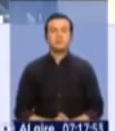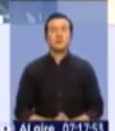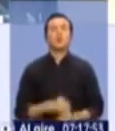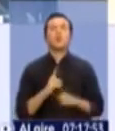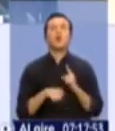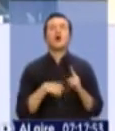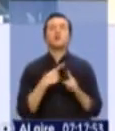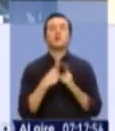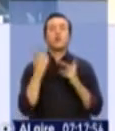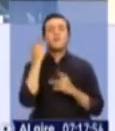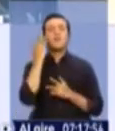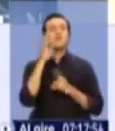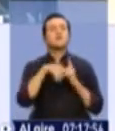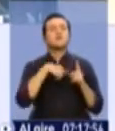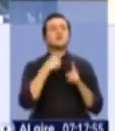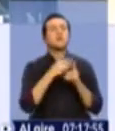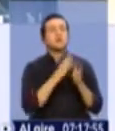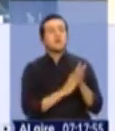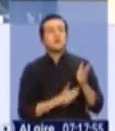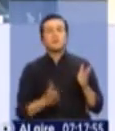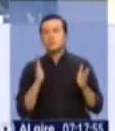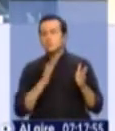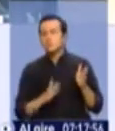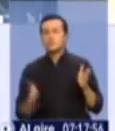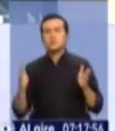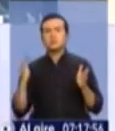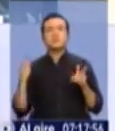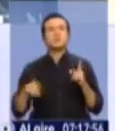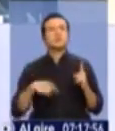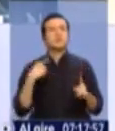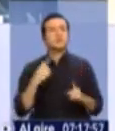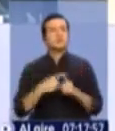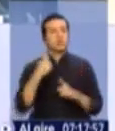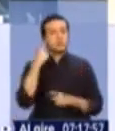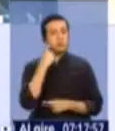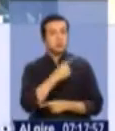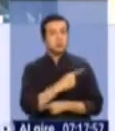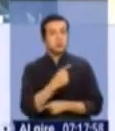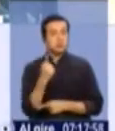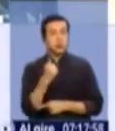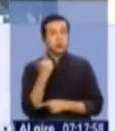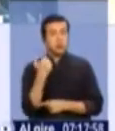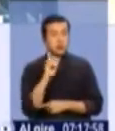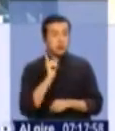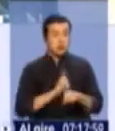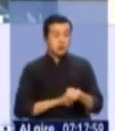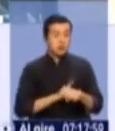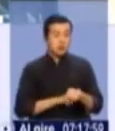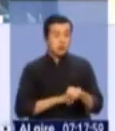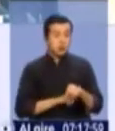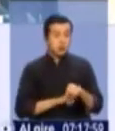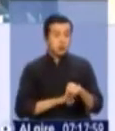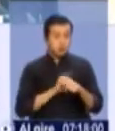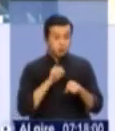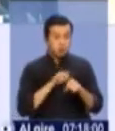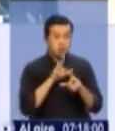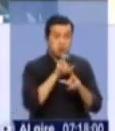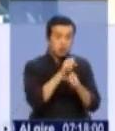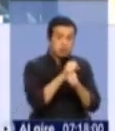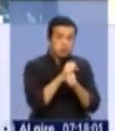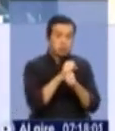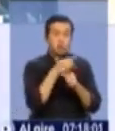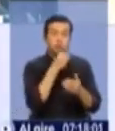qué fecha si es que todavía estamos a tiempo de hacer reservaciones de comprar paquetes